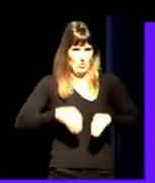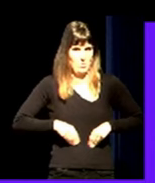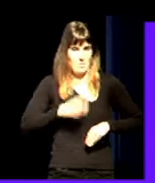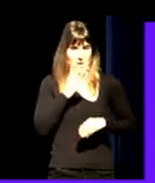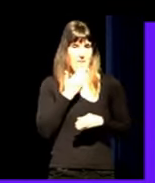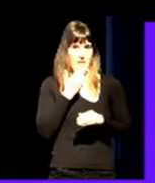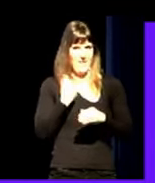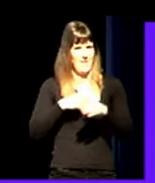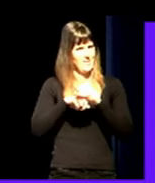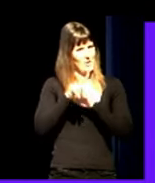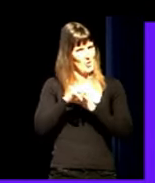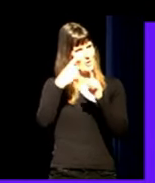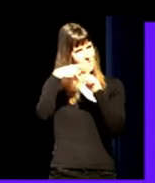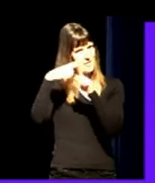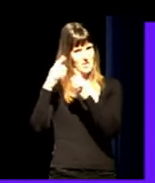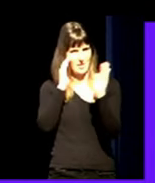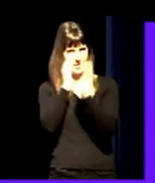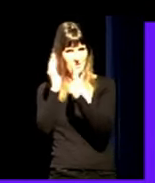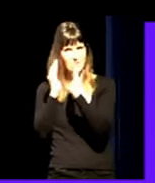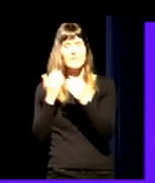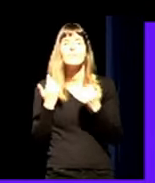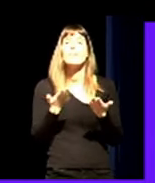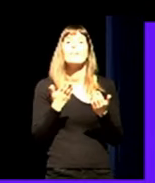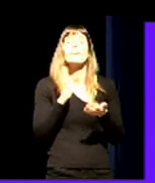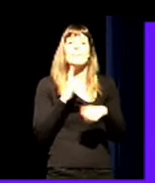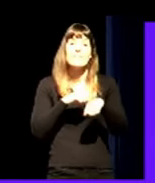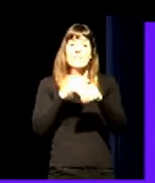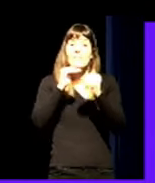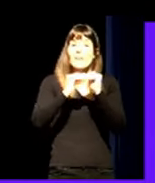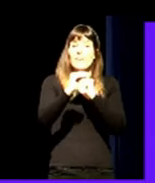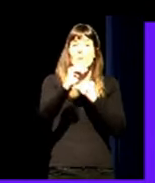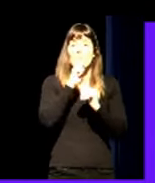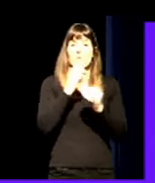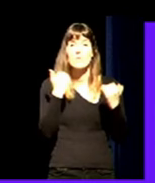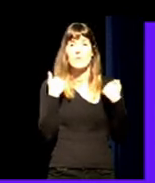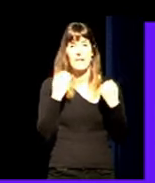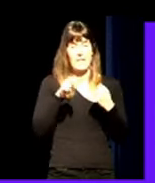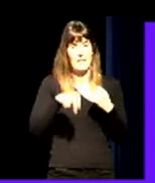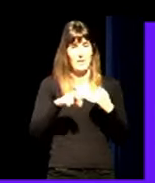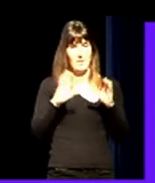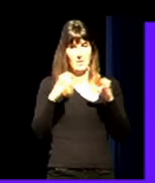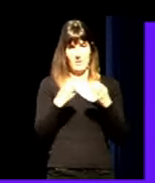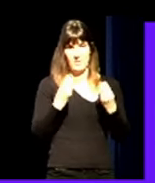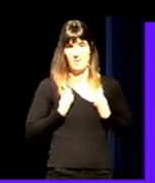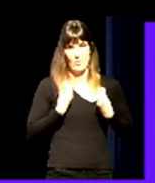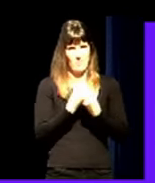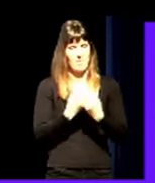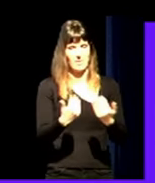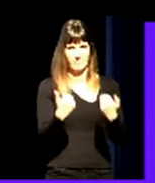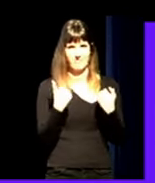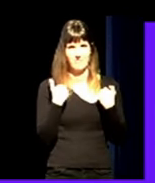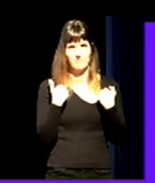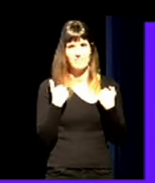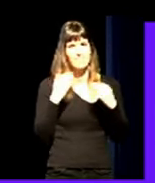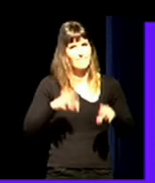esto lo tenemos que hacer sostenible. Bueno, ¿y esto de quién se encarga de esto? ¿El equipo de convivencia se encarga de esto?